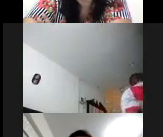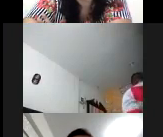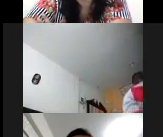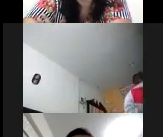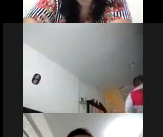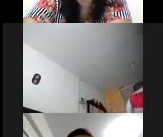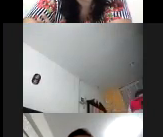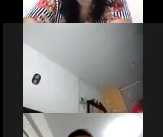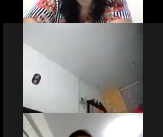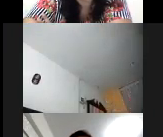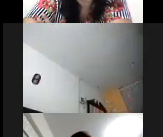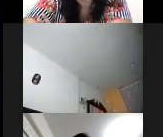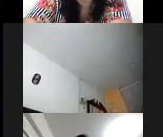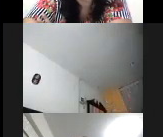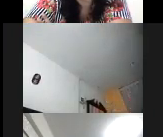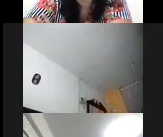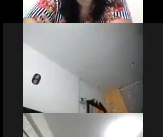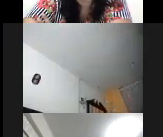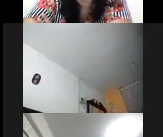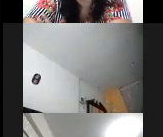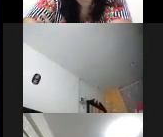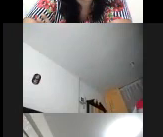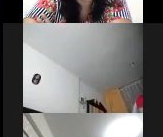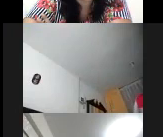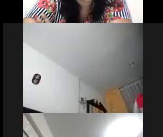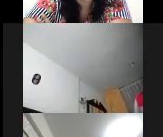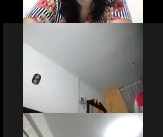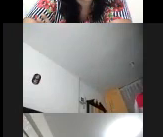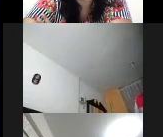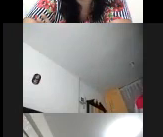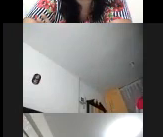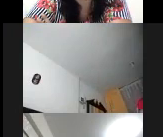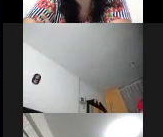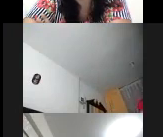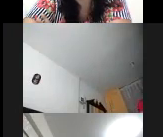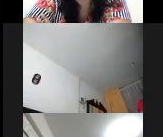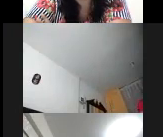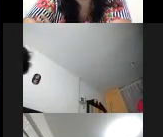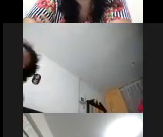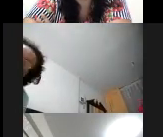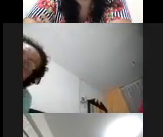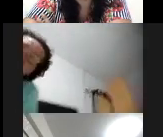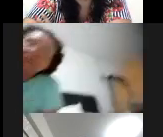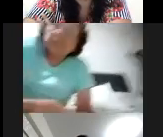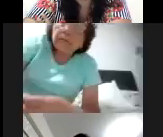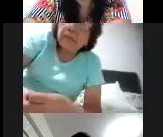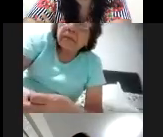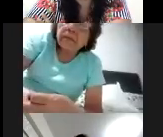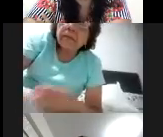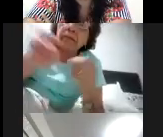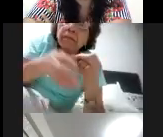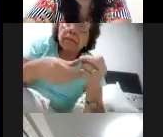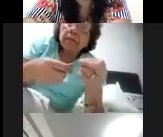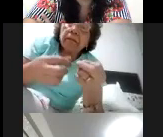los costolaterales del diafragma, en la parte de los músculos intercostales, y vamos viendo cómo se contrae al momento que hace la expansión torácica,